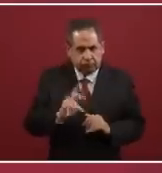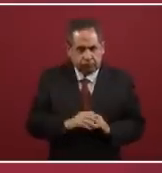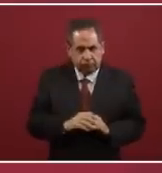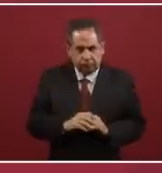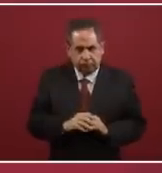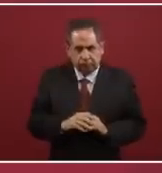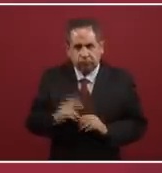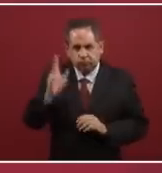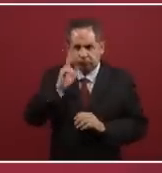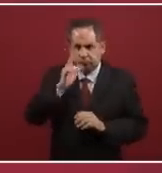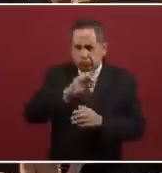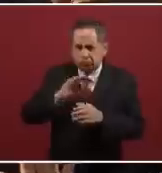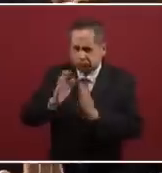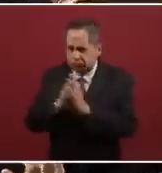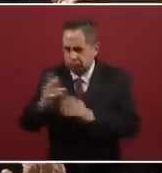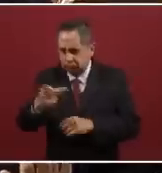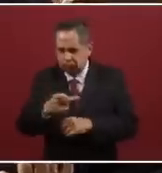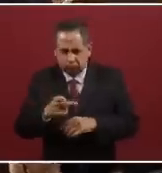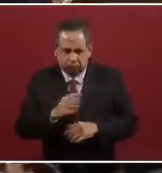Puede también verificarlo, ¿no? Sí,